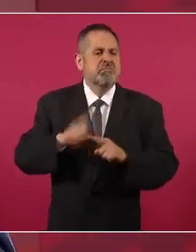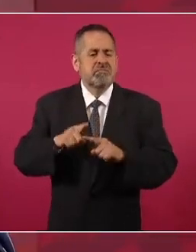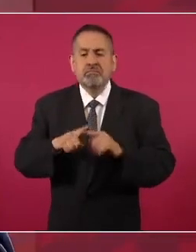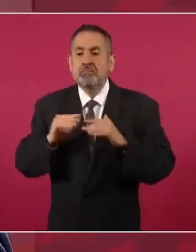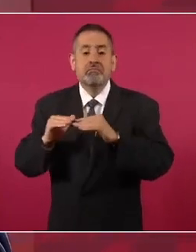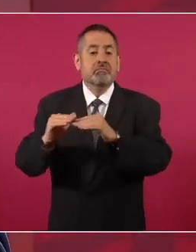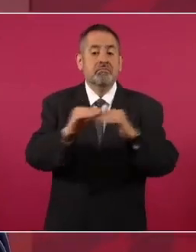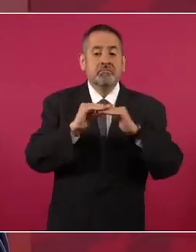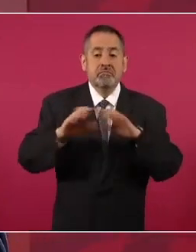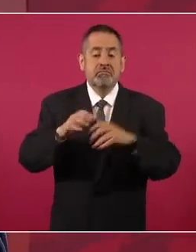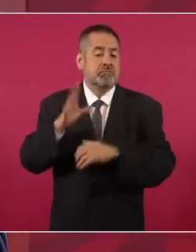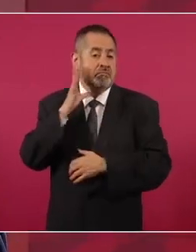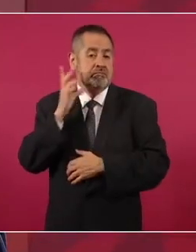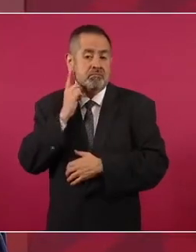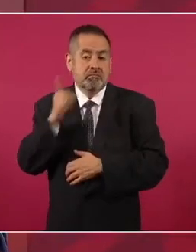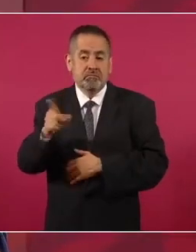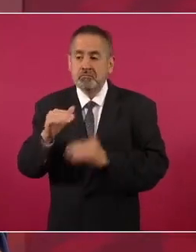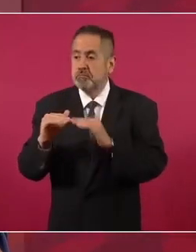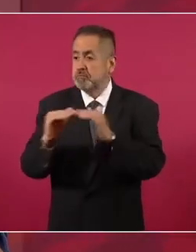en la Cámara.